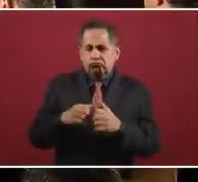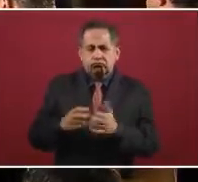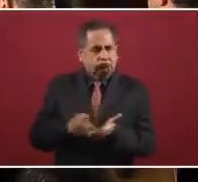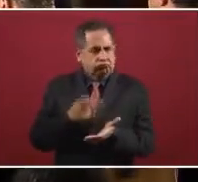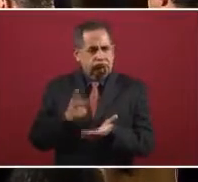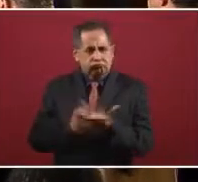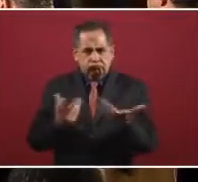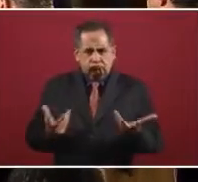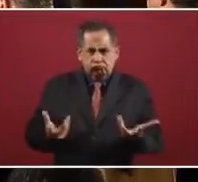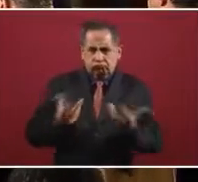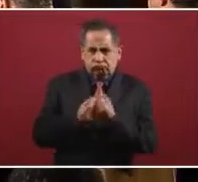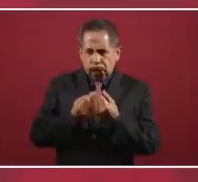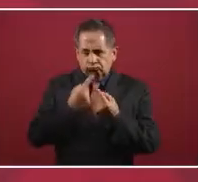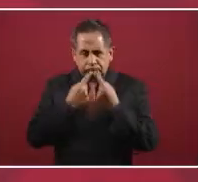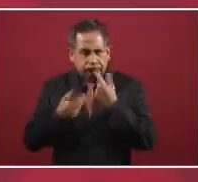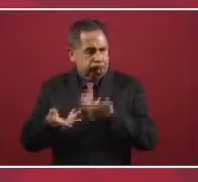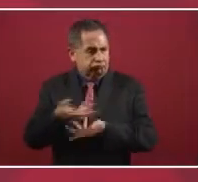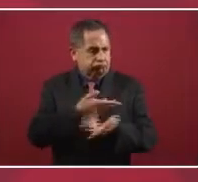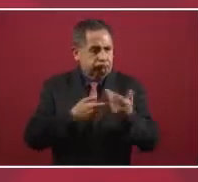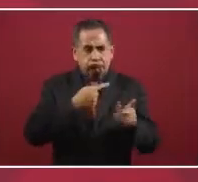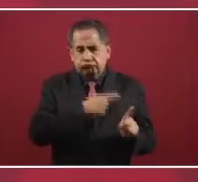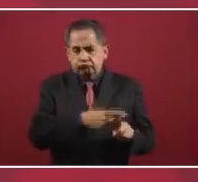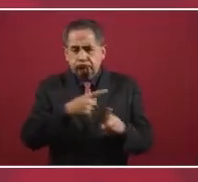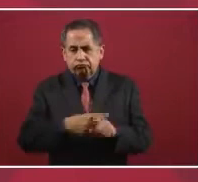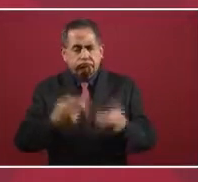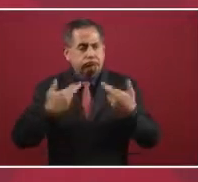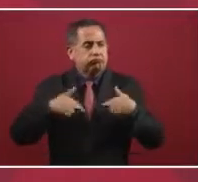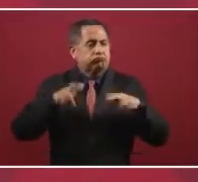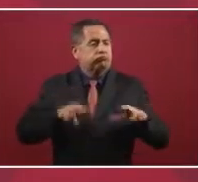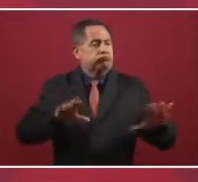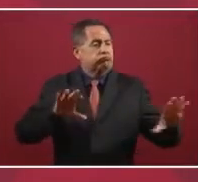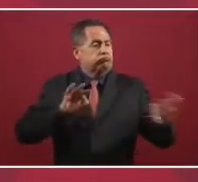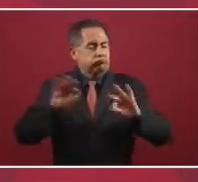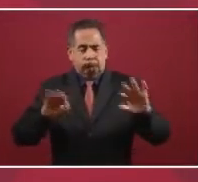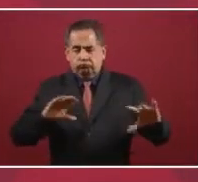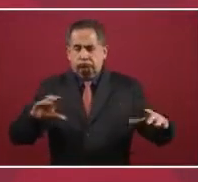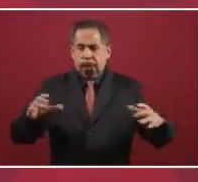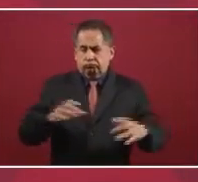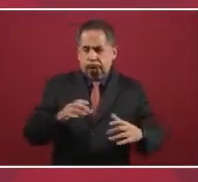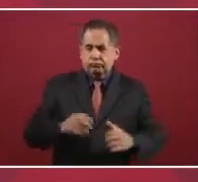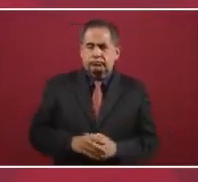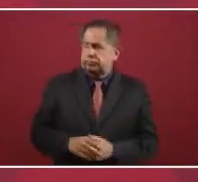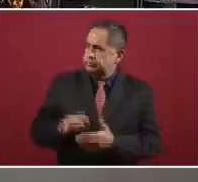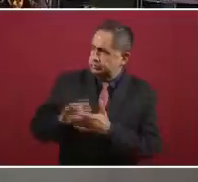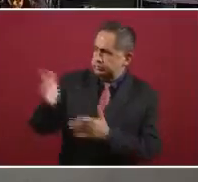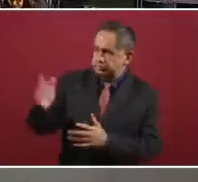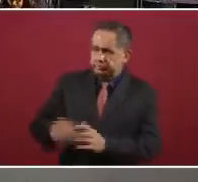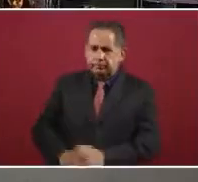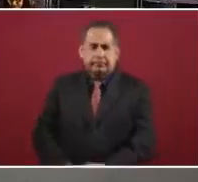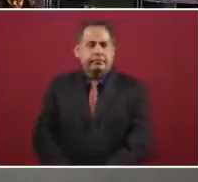constantemente con representantes del sector empresarial. Gracias, presidente.